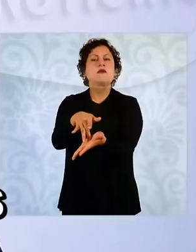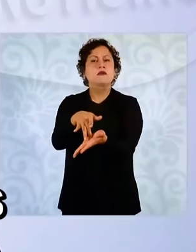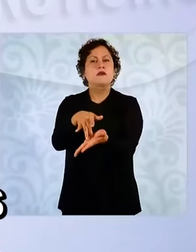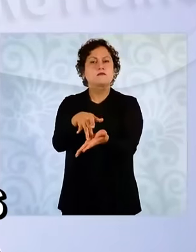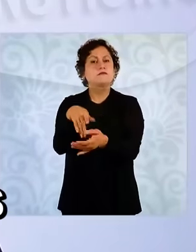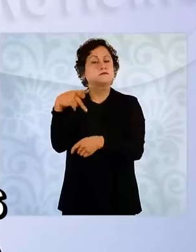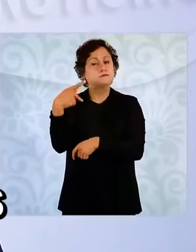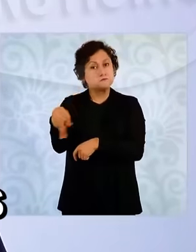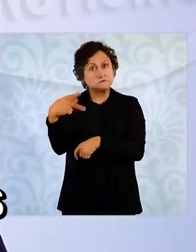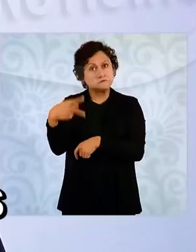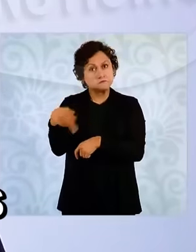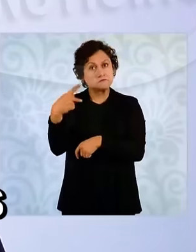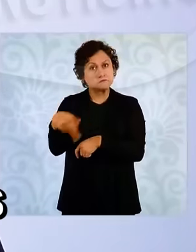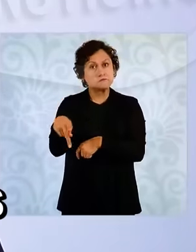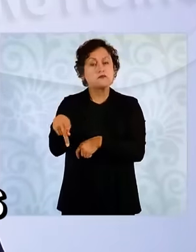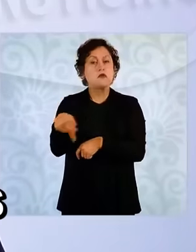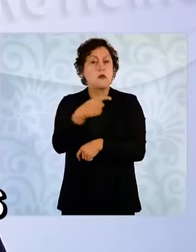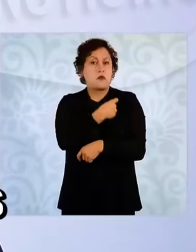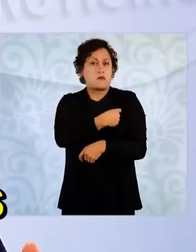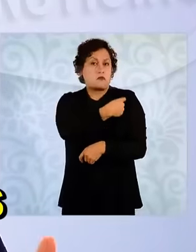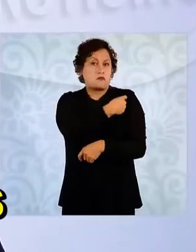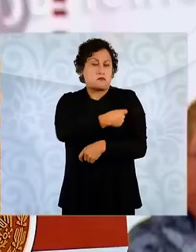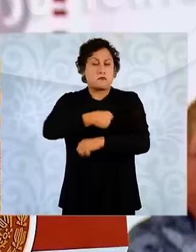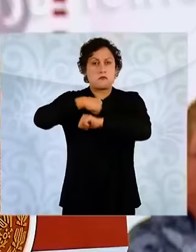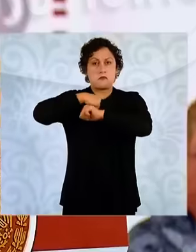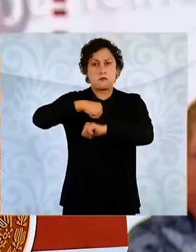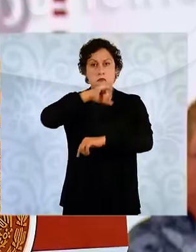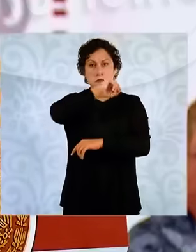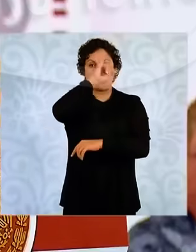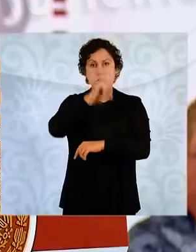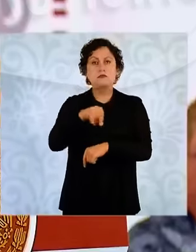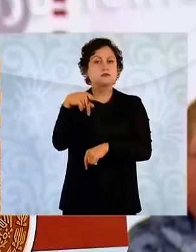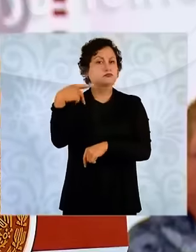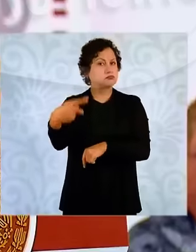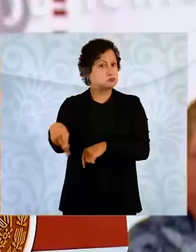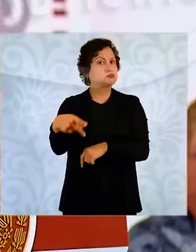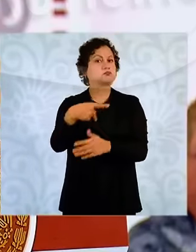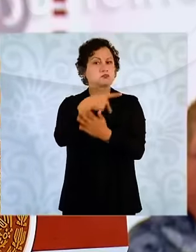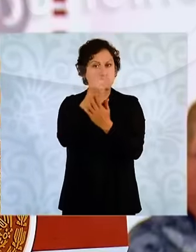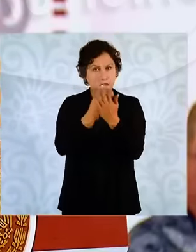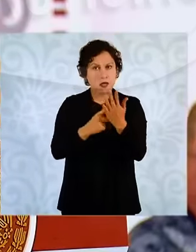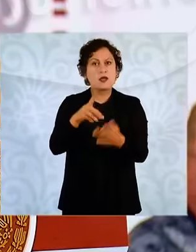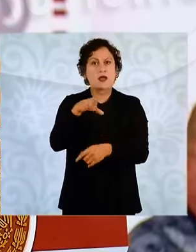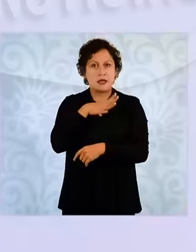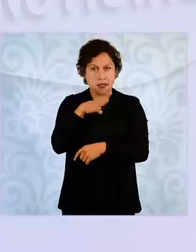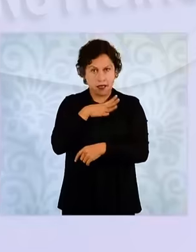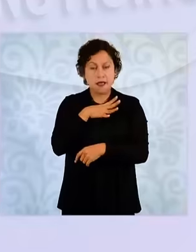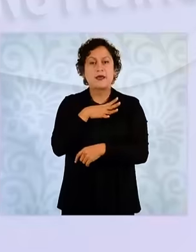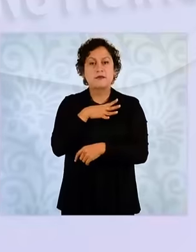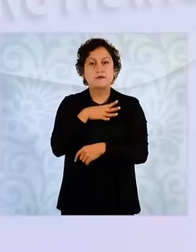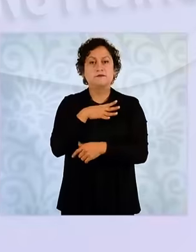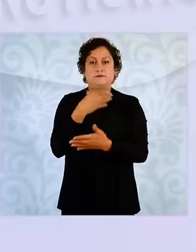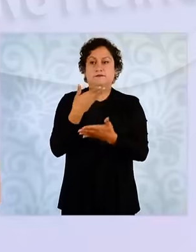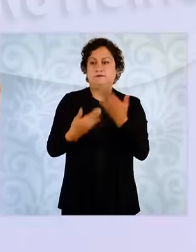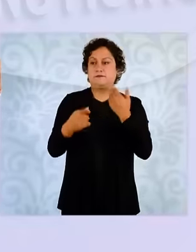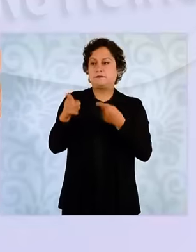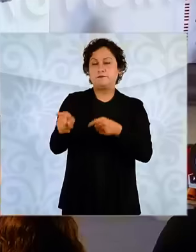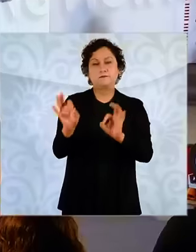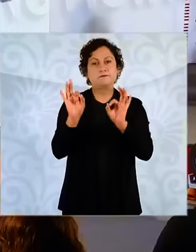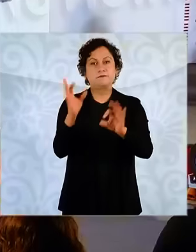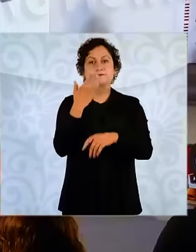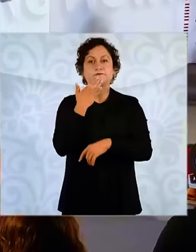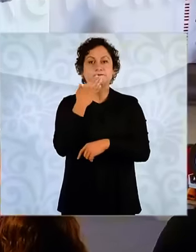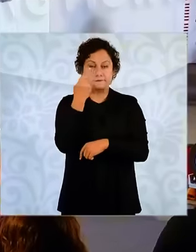propia comandancia, pero es una virtud que esté hoy en la Secretaría de la Defensa Nacional. Les